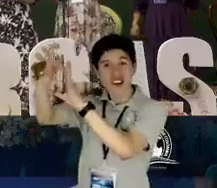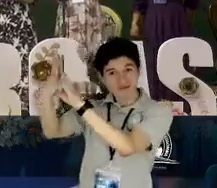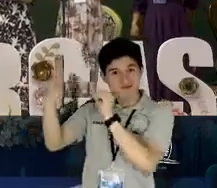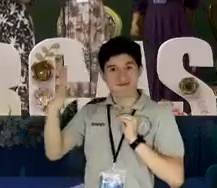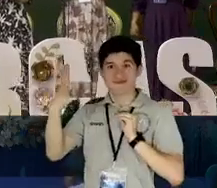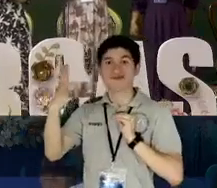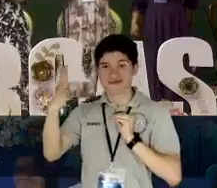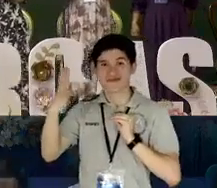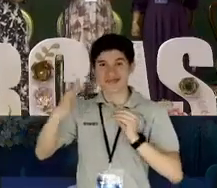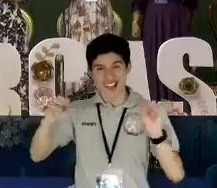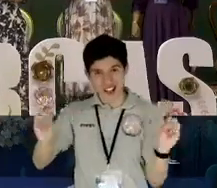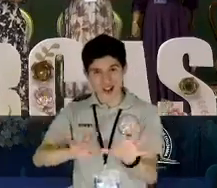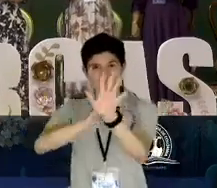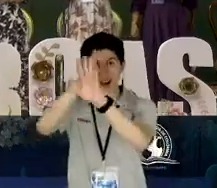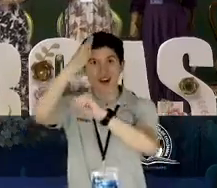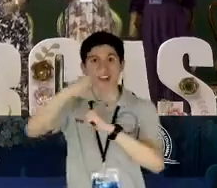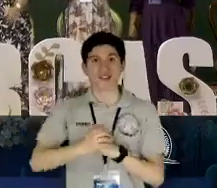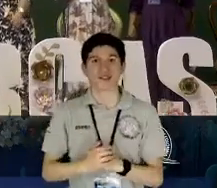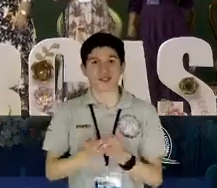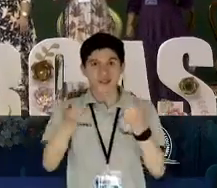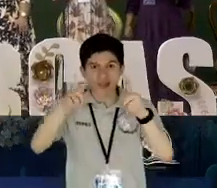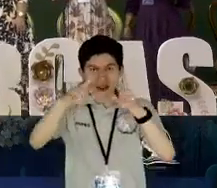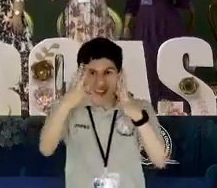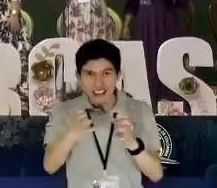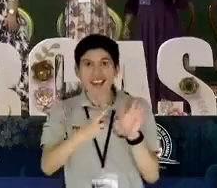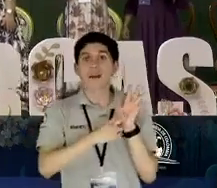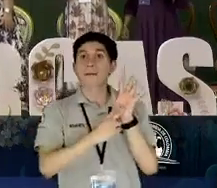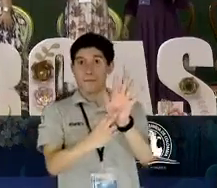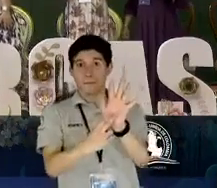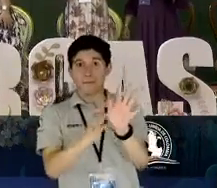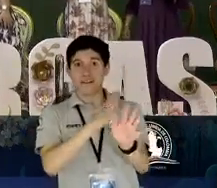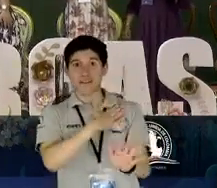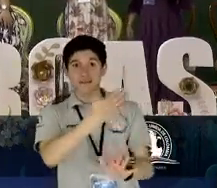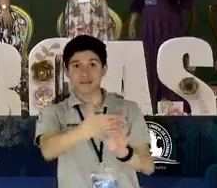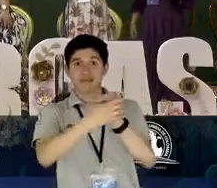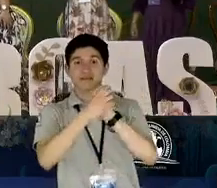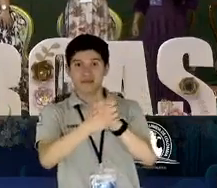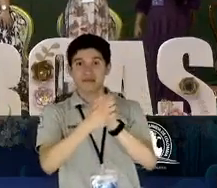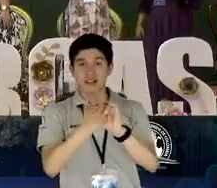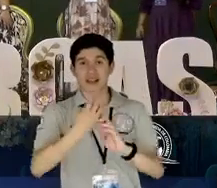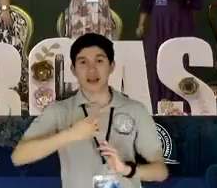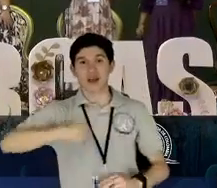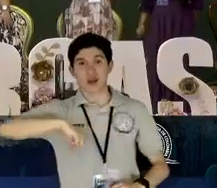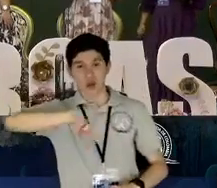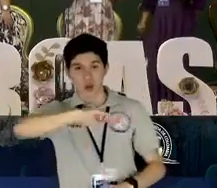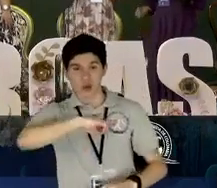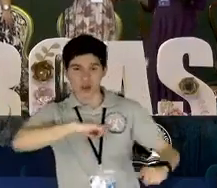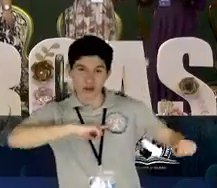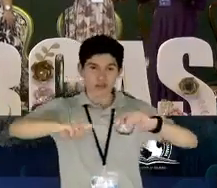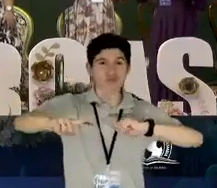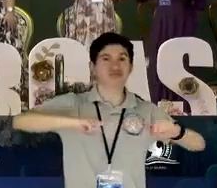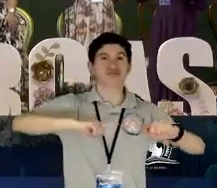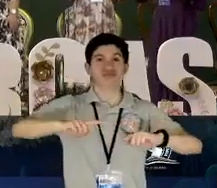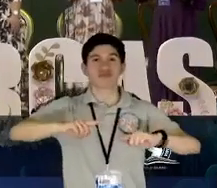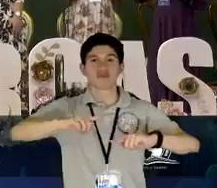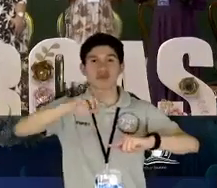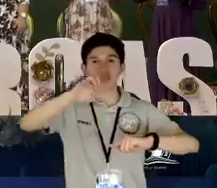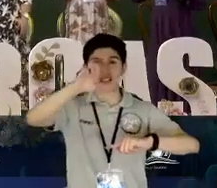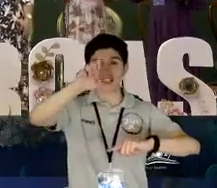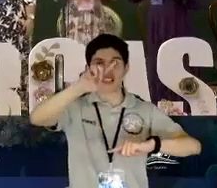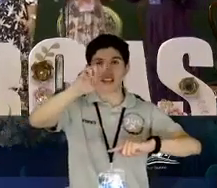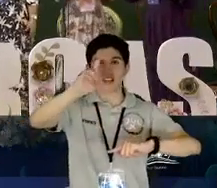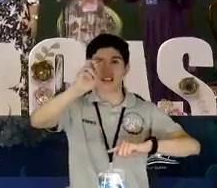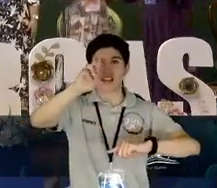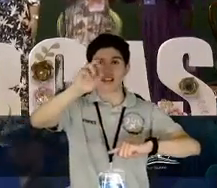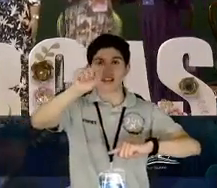Señor. Quiero también presentar y extender el saludo de nuestro asesor, el hermano Esdras Barranco. También presentar